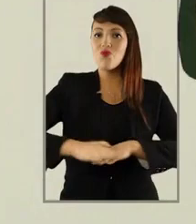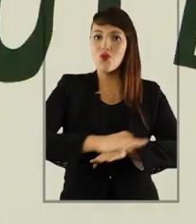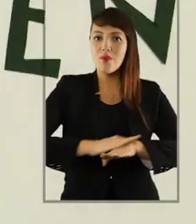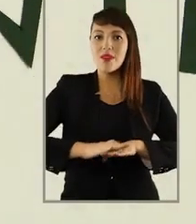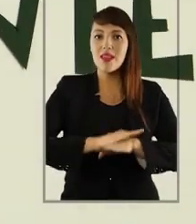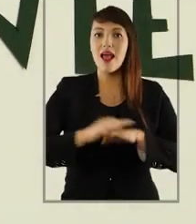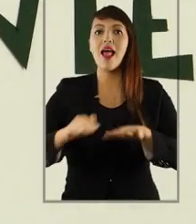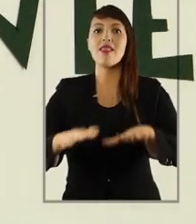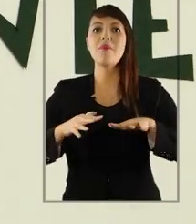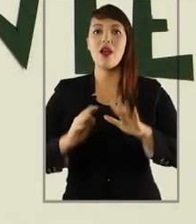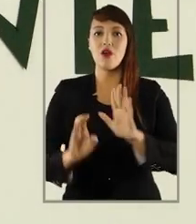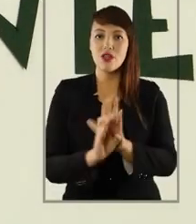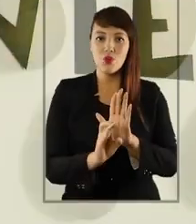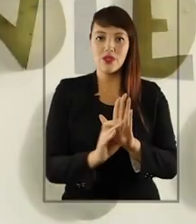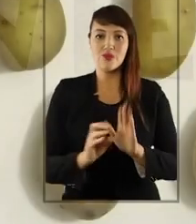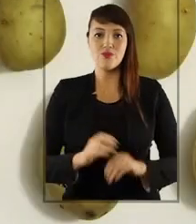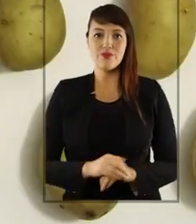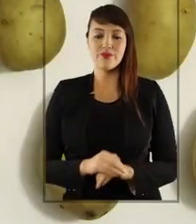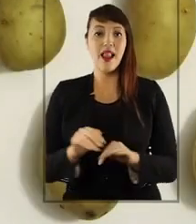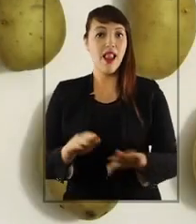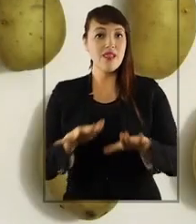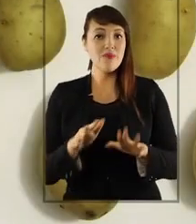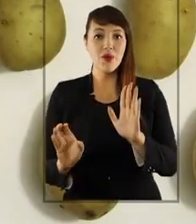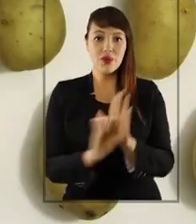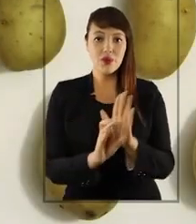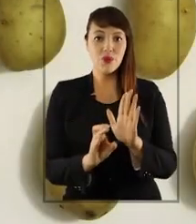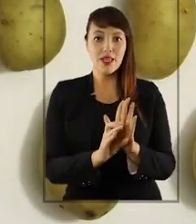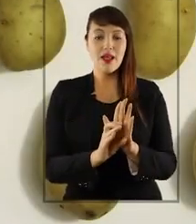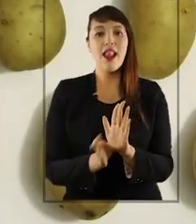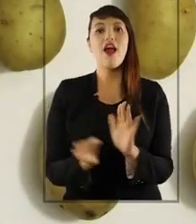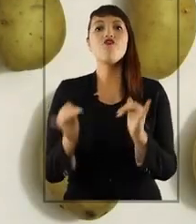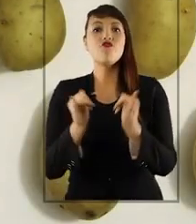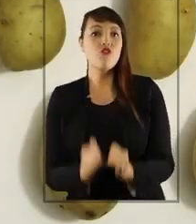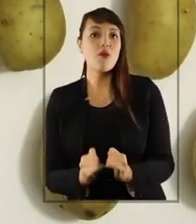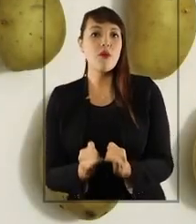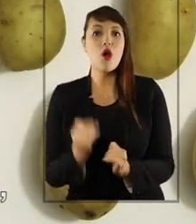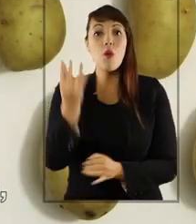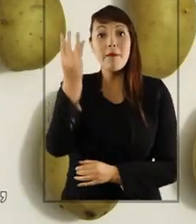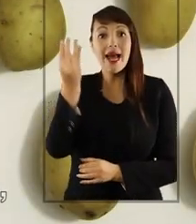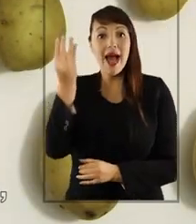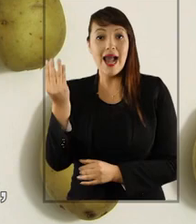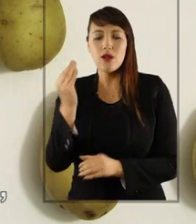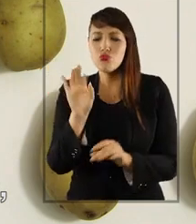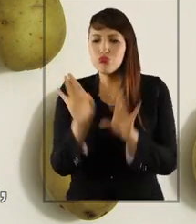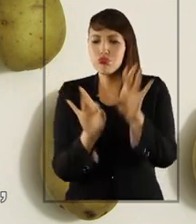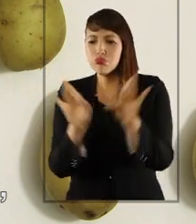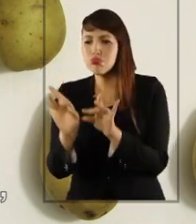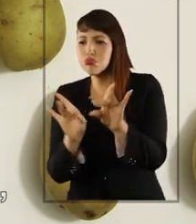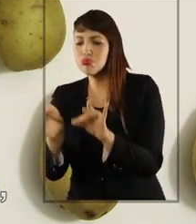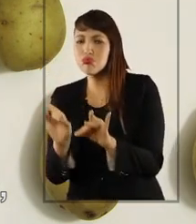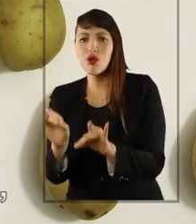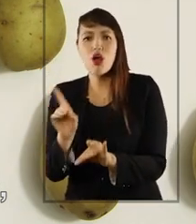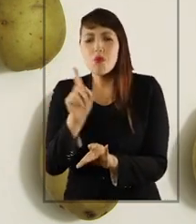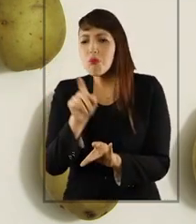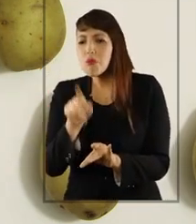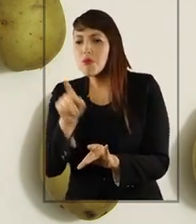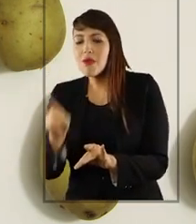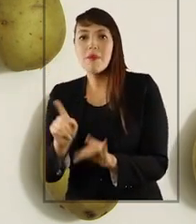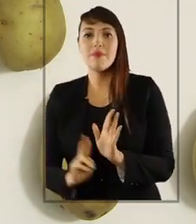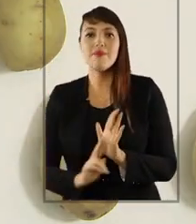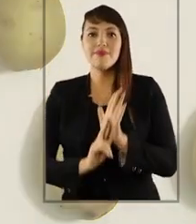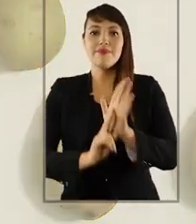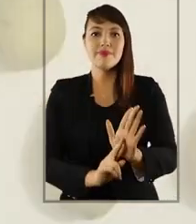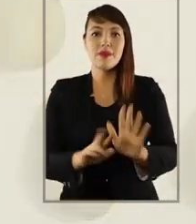través de una asamblea constituyente. La asamblea constituyente es el mecanismo en que las papas escogemos representantes entre todas las papas